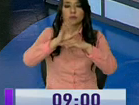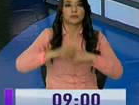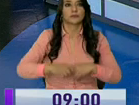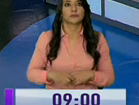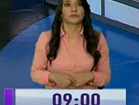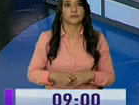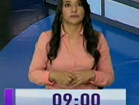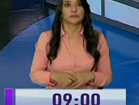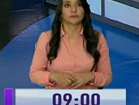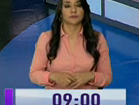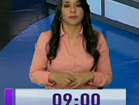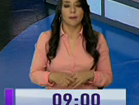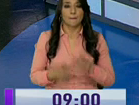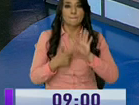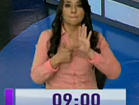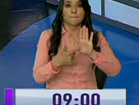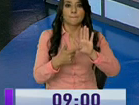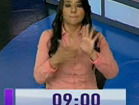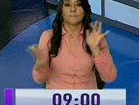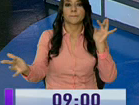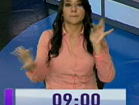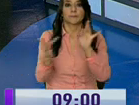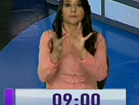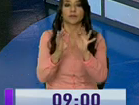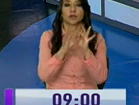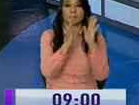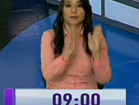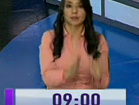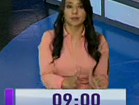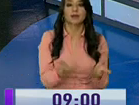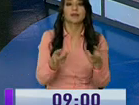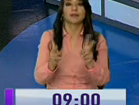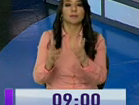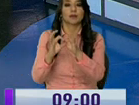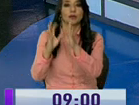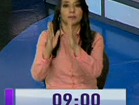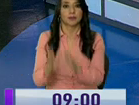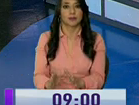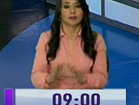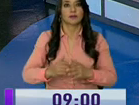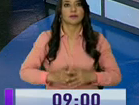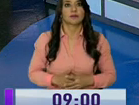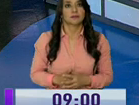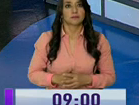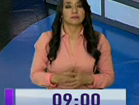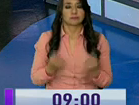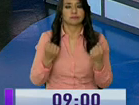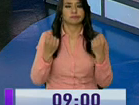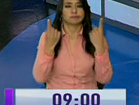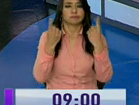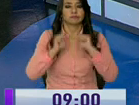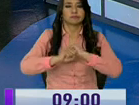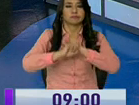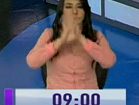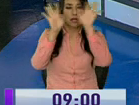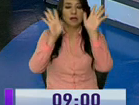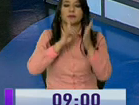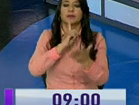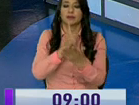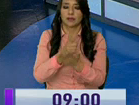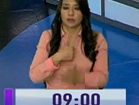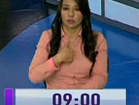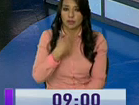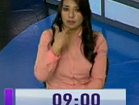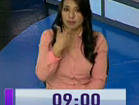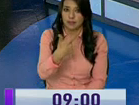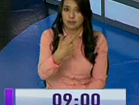nacional. Estamos ya con ellas en un enlace directo con Sofía Vintimilla y también con Andrea Orbe. Hay que entender de que, a ver, les voy a decir porque les he